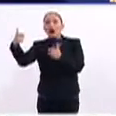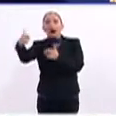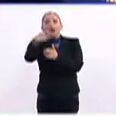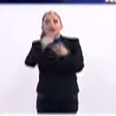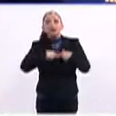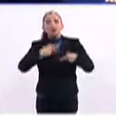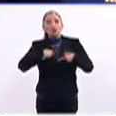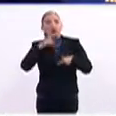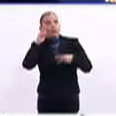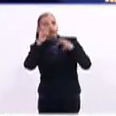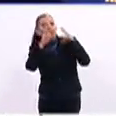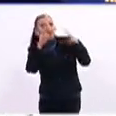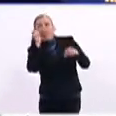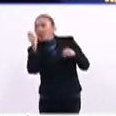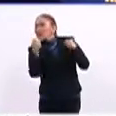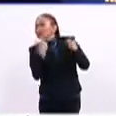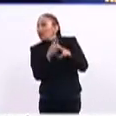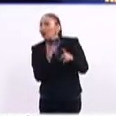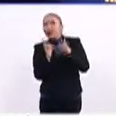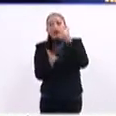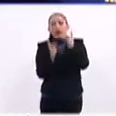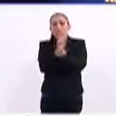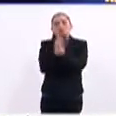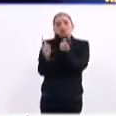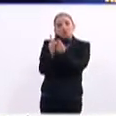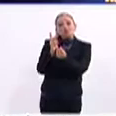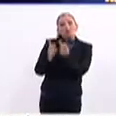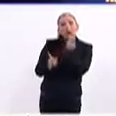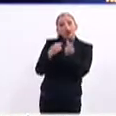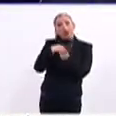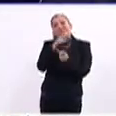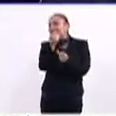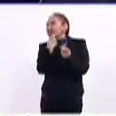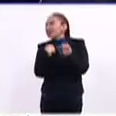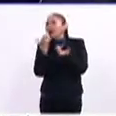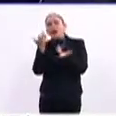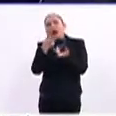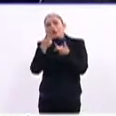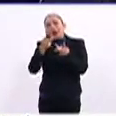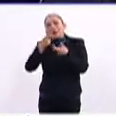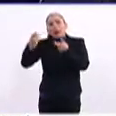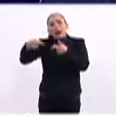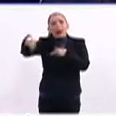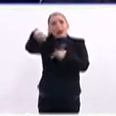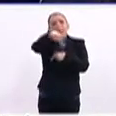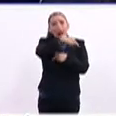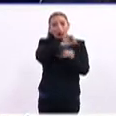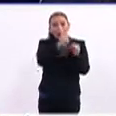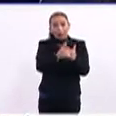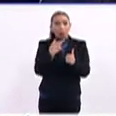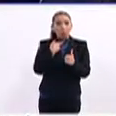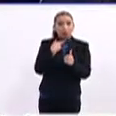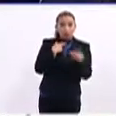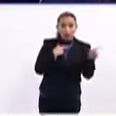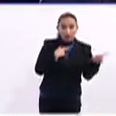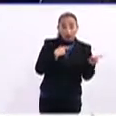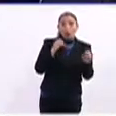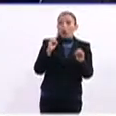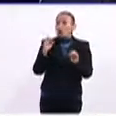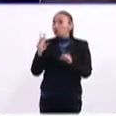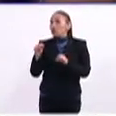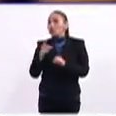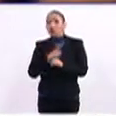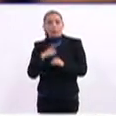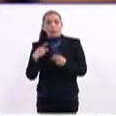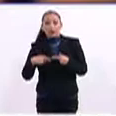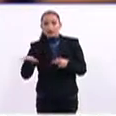toda la sociedad. Me parece que eso es un diálogo que puede enfrentar el arte y no solamente la política y no